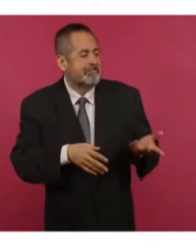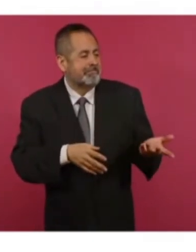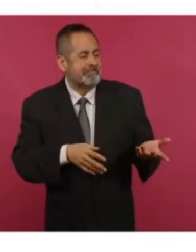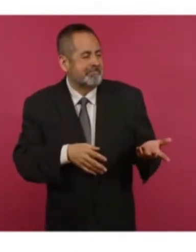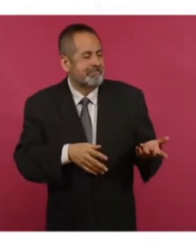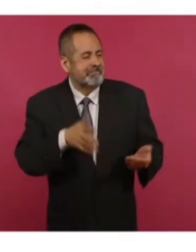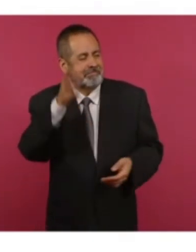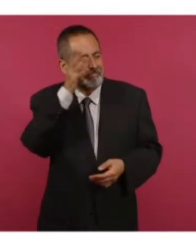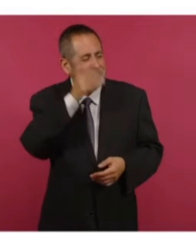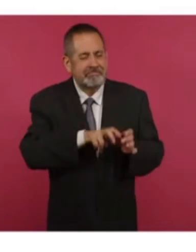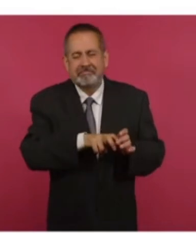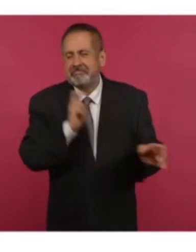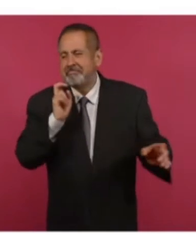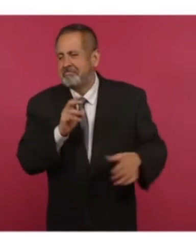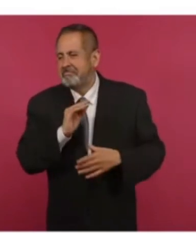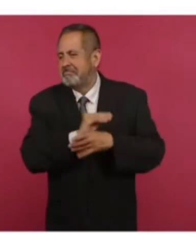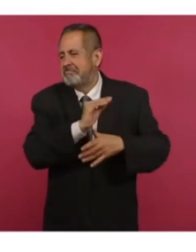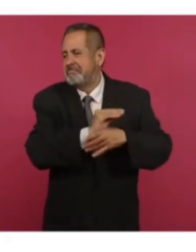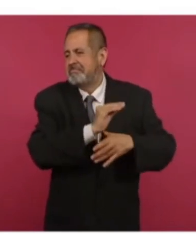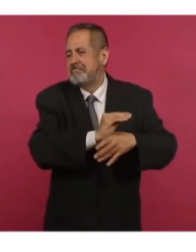sin audiencia,